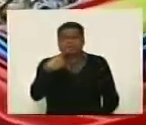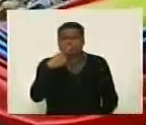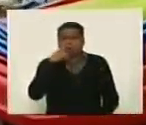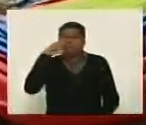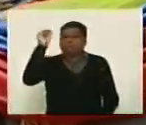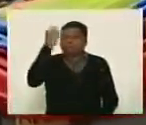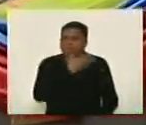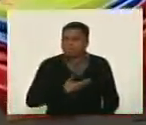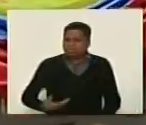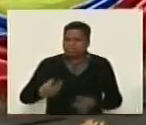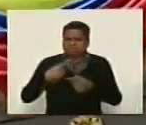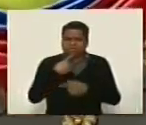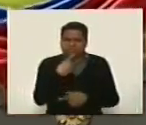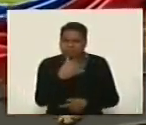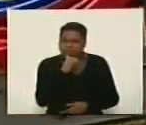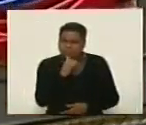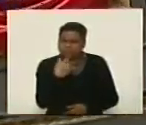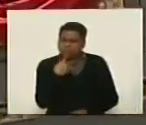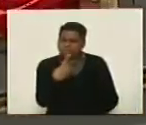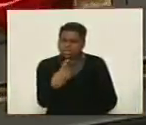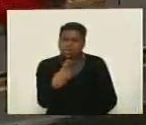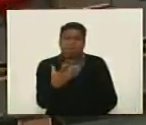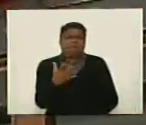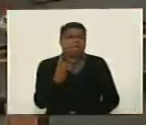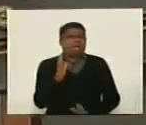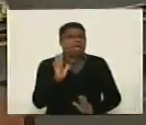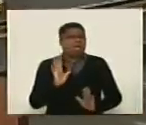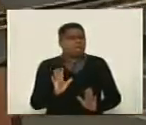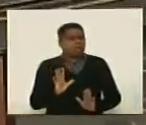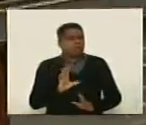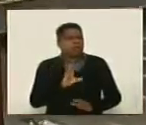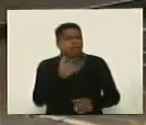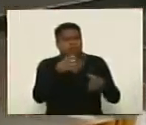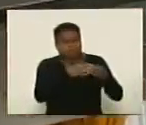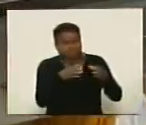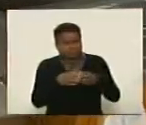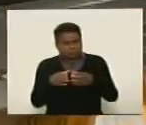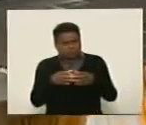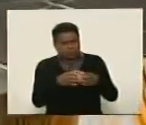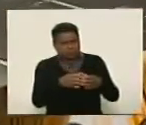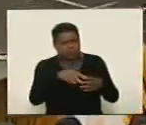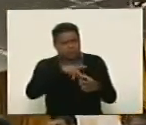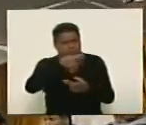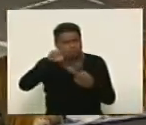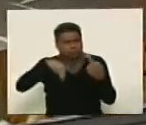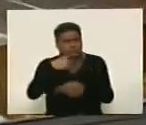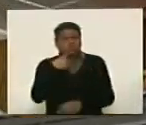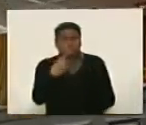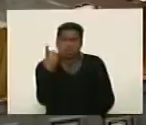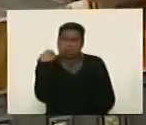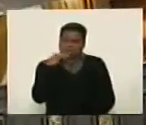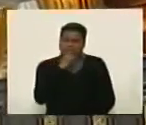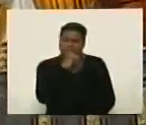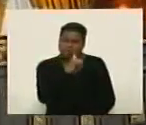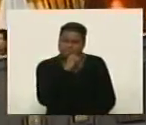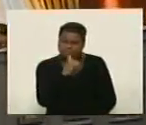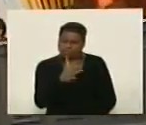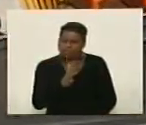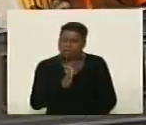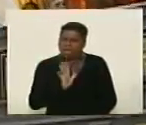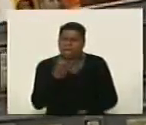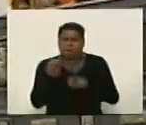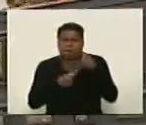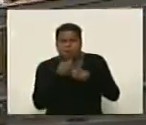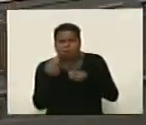otros integrantes del gobierno y de la dirección de la revolución, cómo nosotros hemos